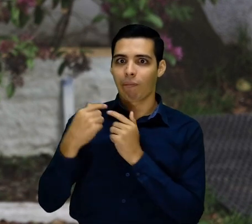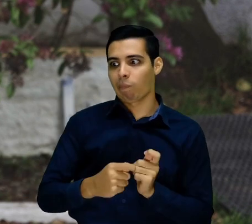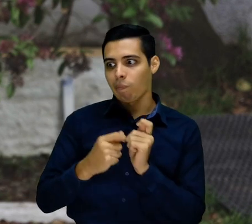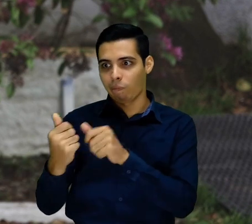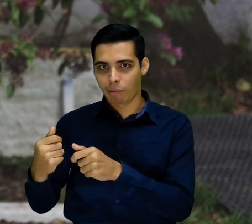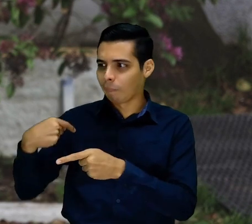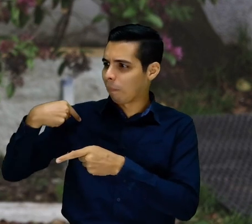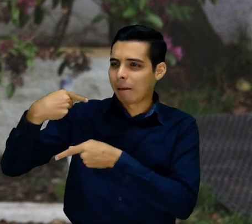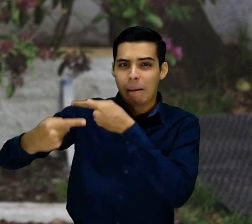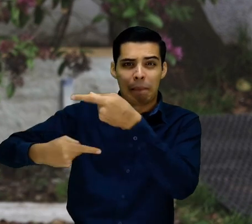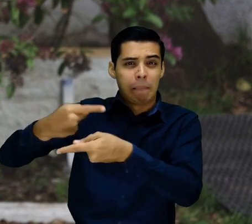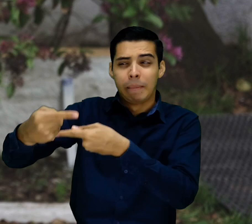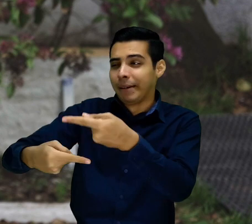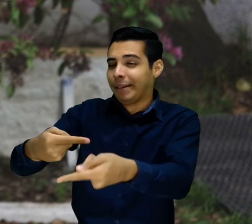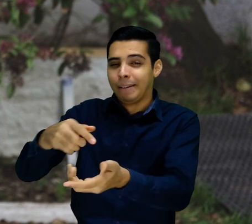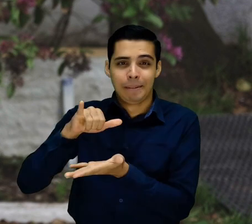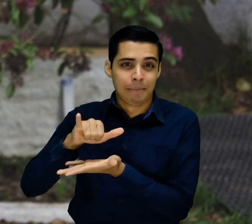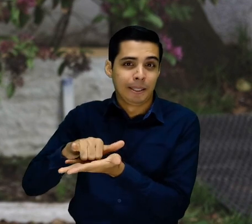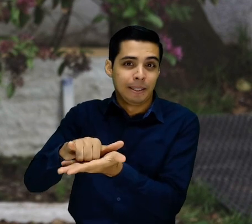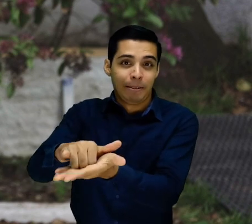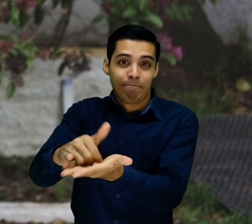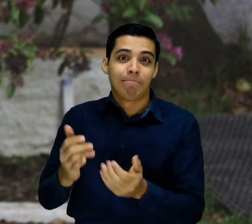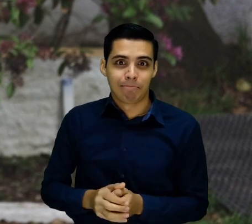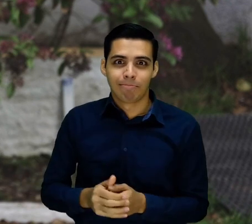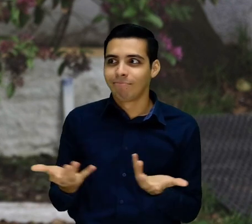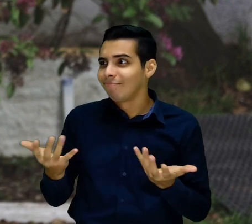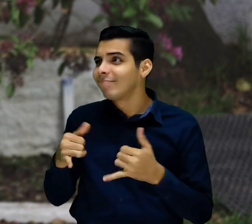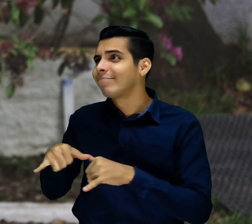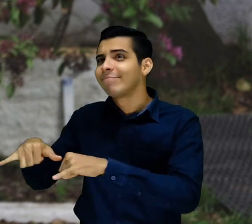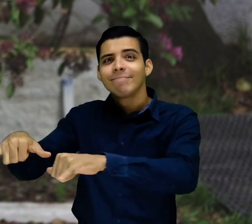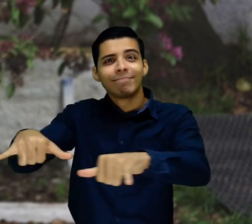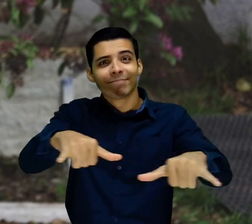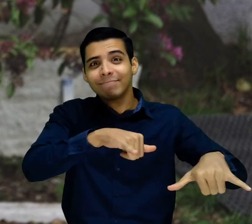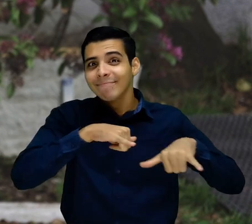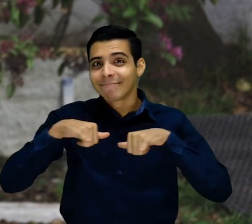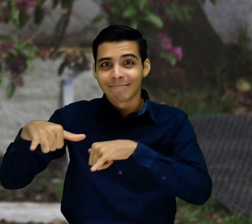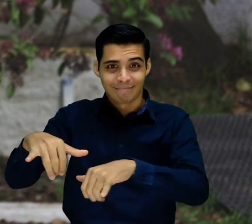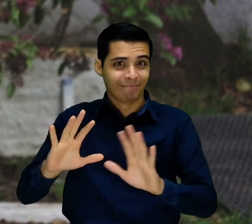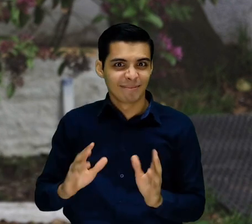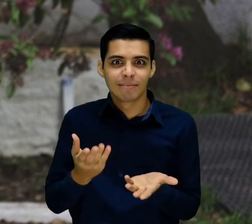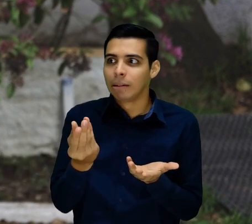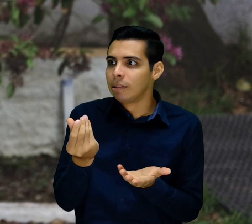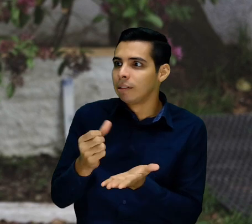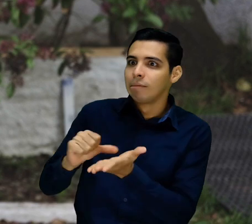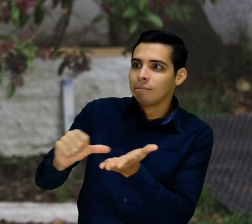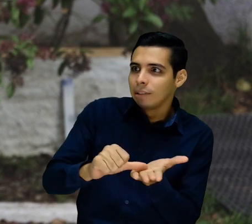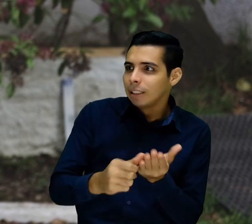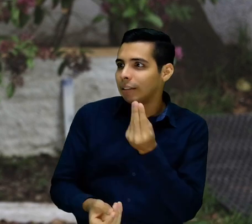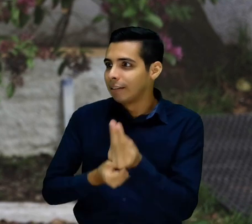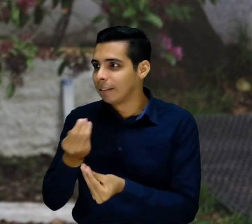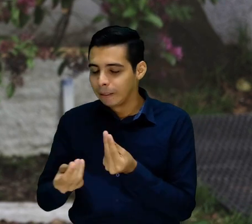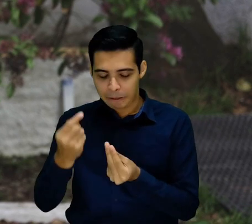adquirimos más compromisos financieros y sigue nuestro maravilloso ciclo de vida, que día a día nos lleva a todos, sin excepción